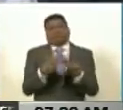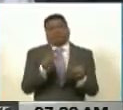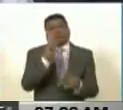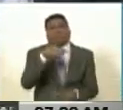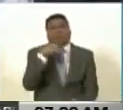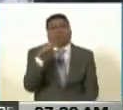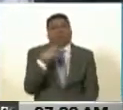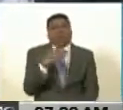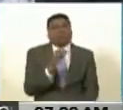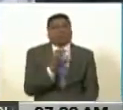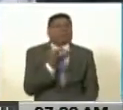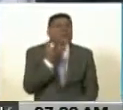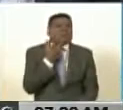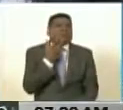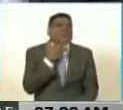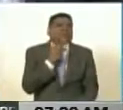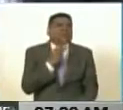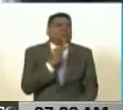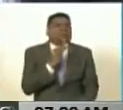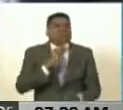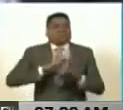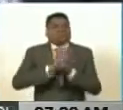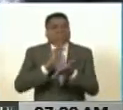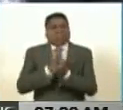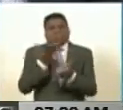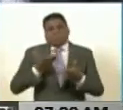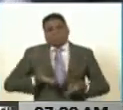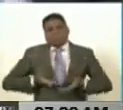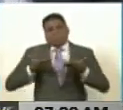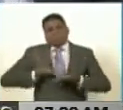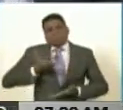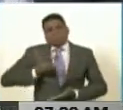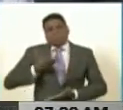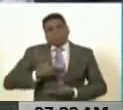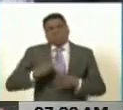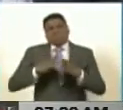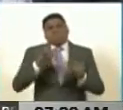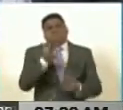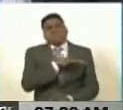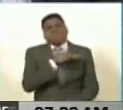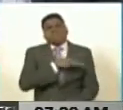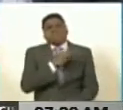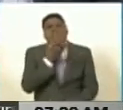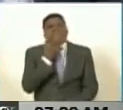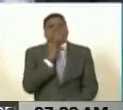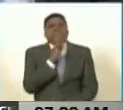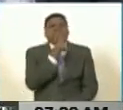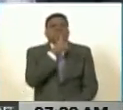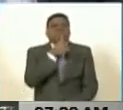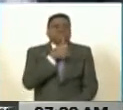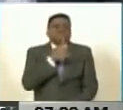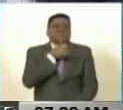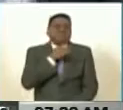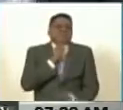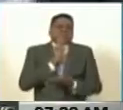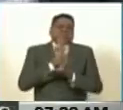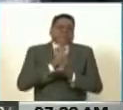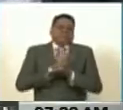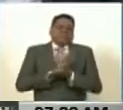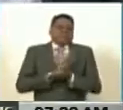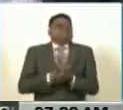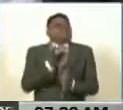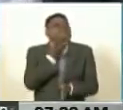un concepto tan importante para la sociedad como es la tolerancia, porque aparte cuando tú